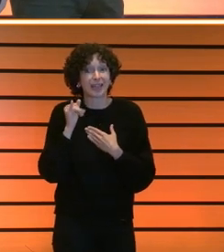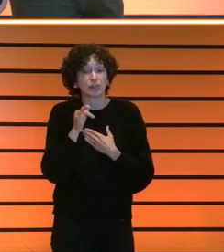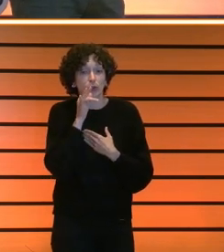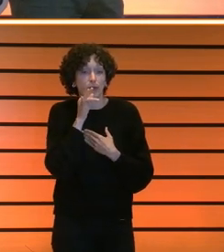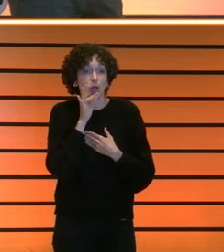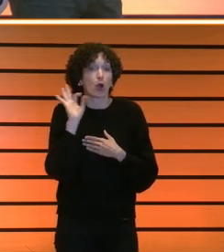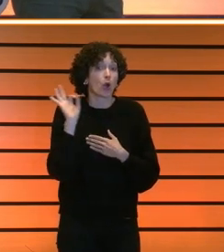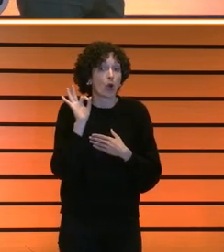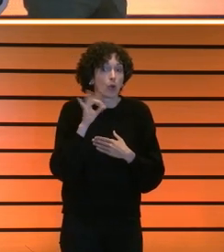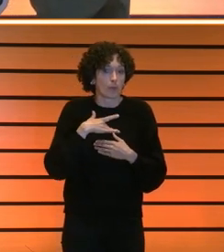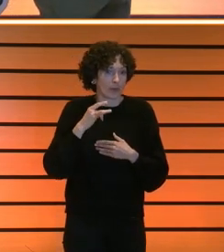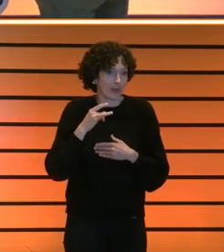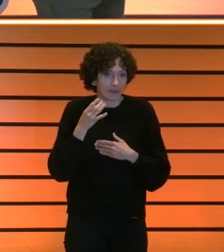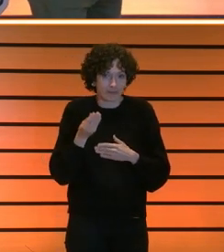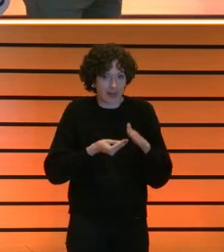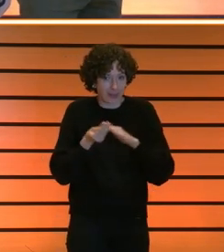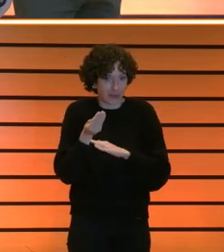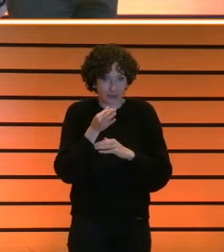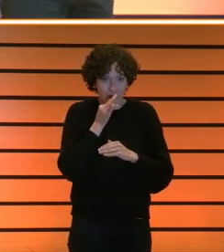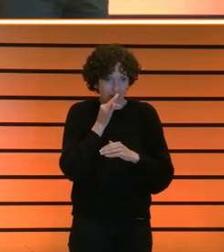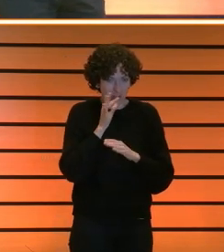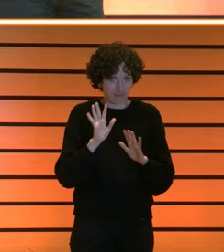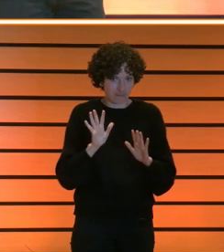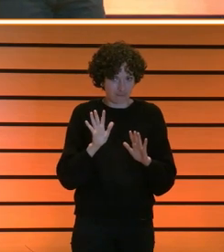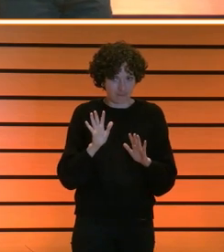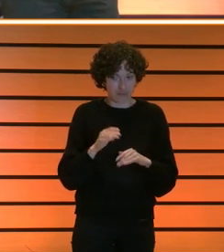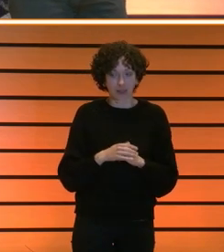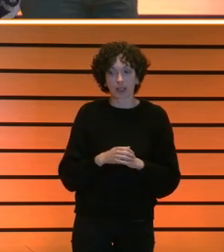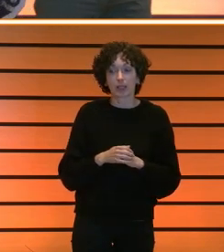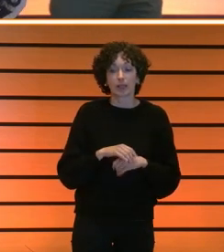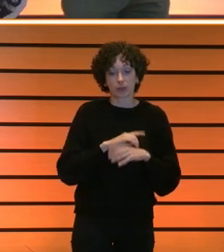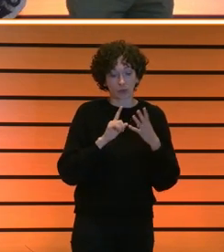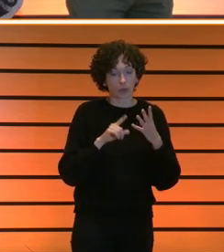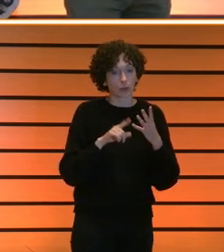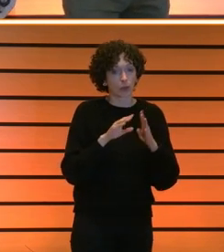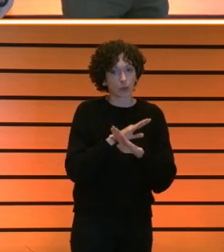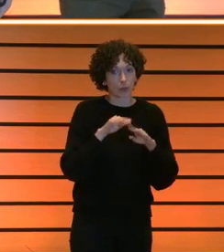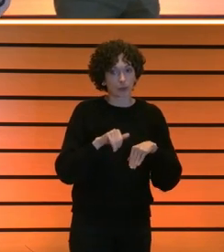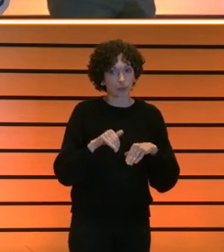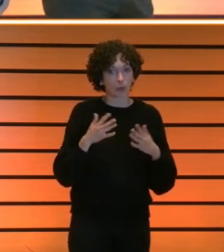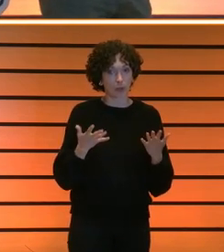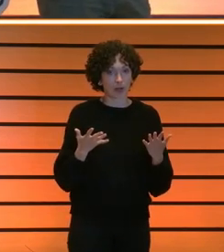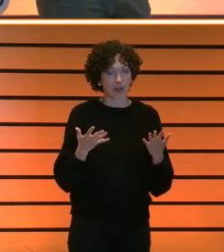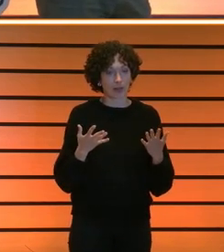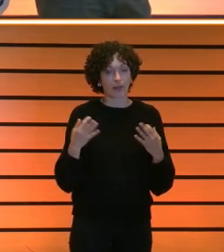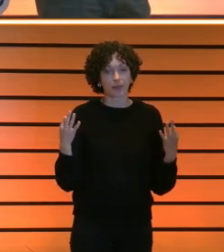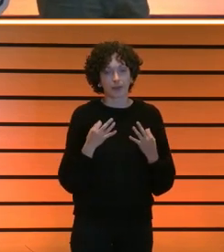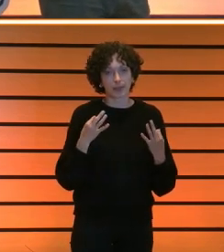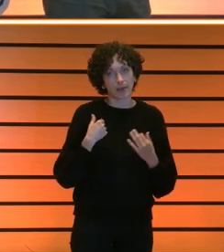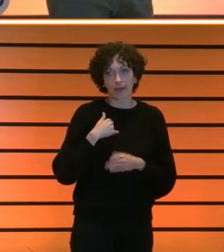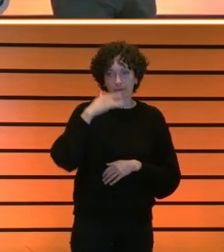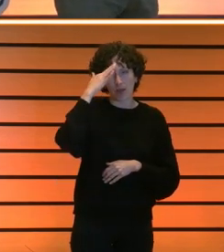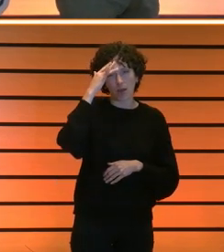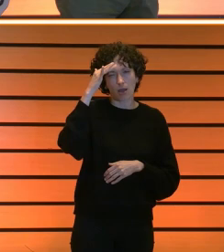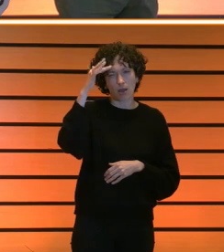o que usuarios que no existen todavía y ya en último en último extremo hay que hacer volar la